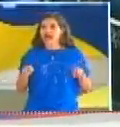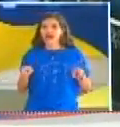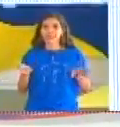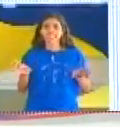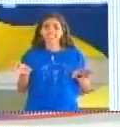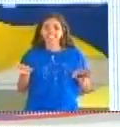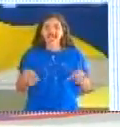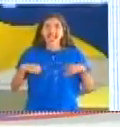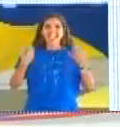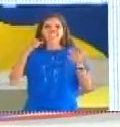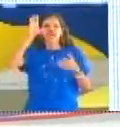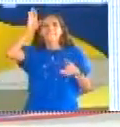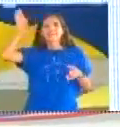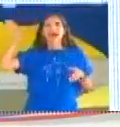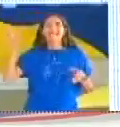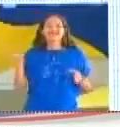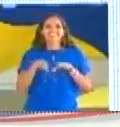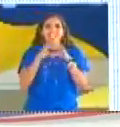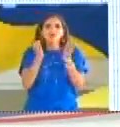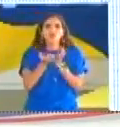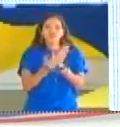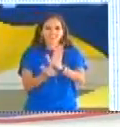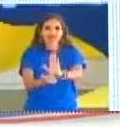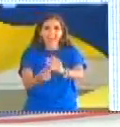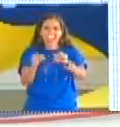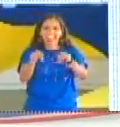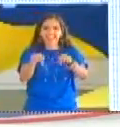¿En qué país del mundo se da esto?